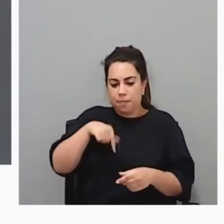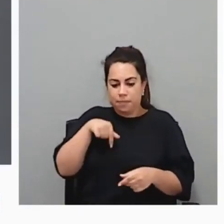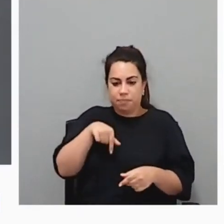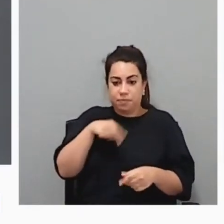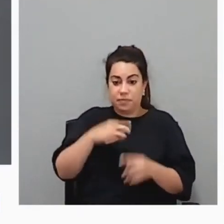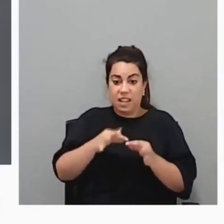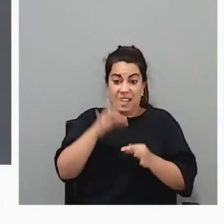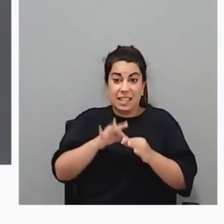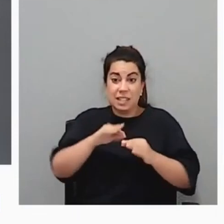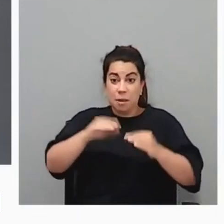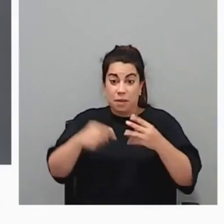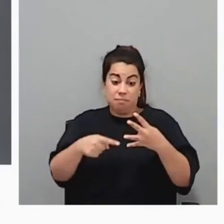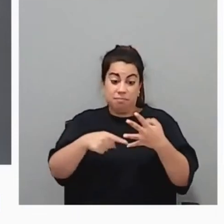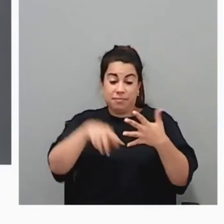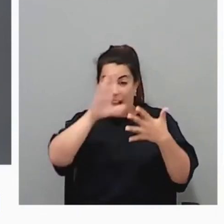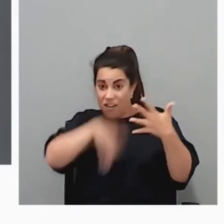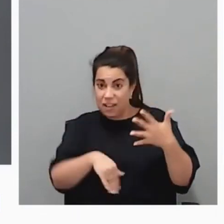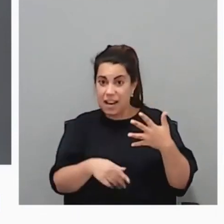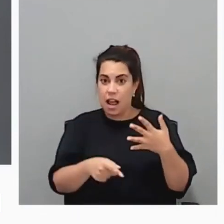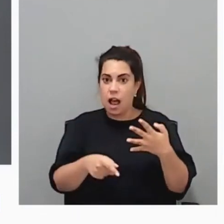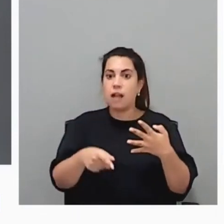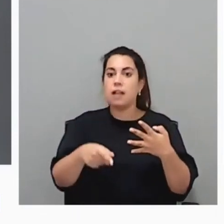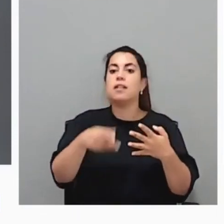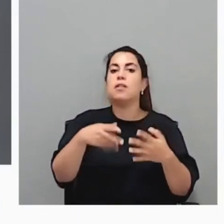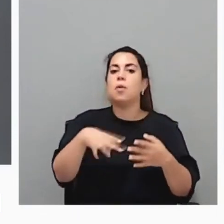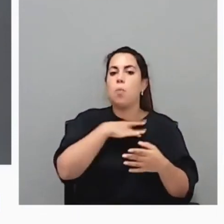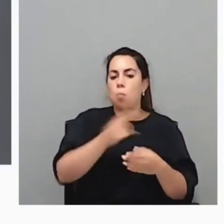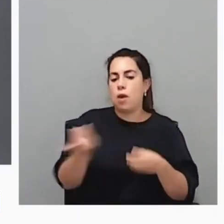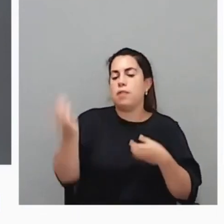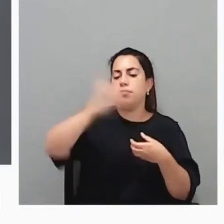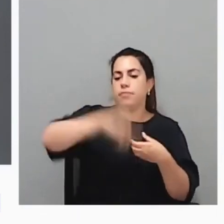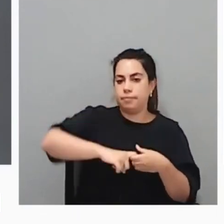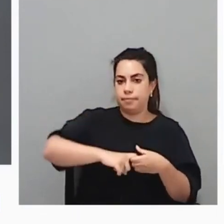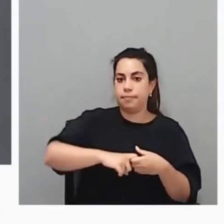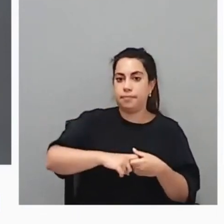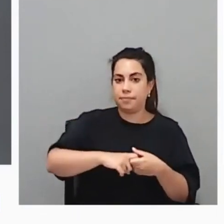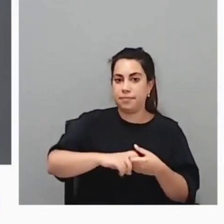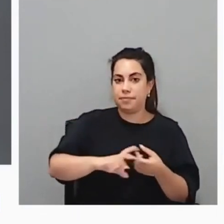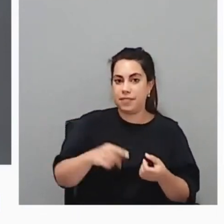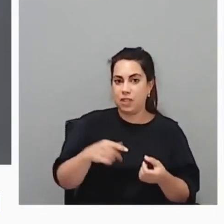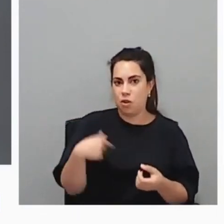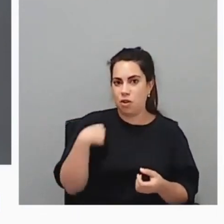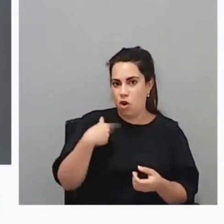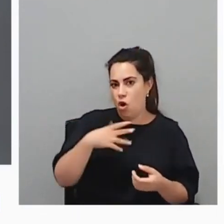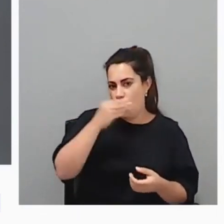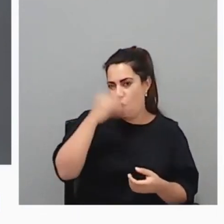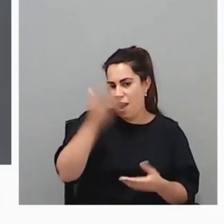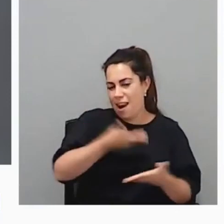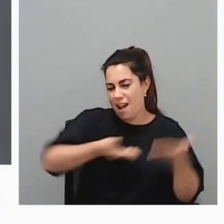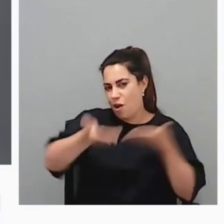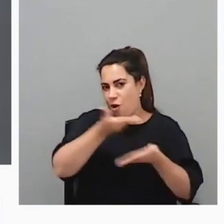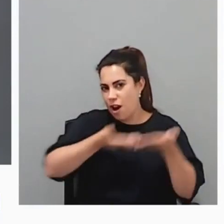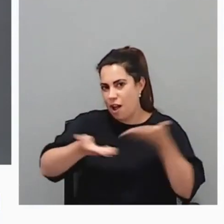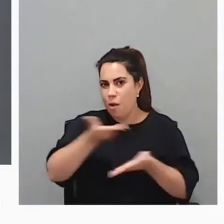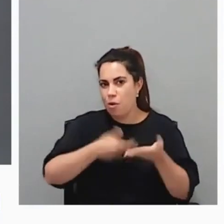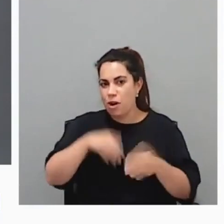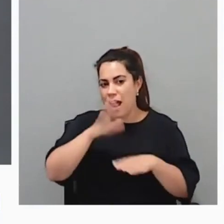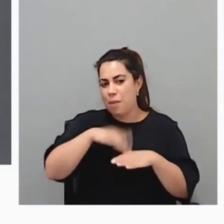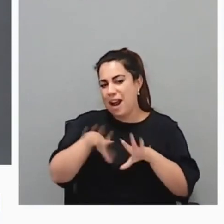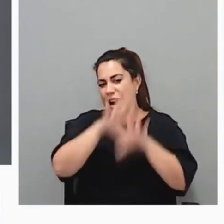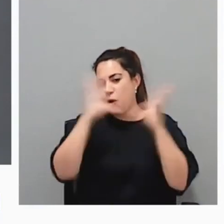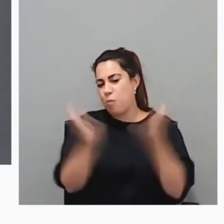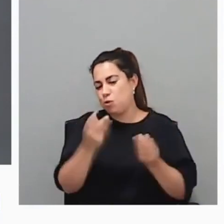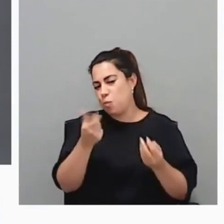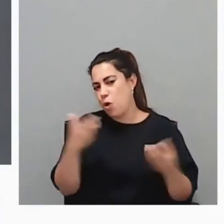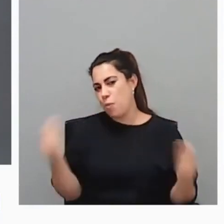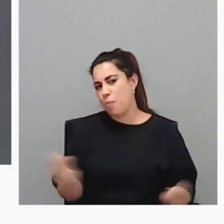proceso de inscripción para el programa Escuelas Visuales y me encantará colaborar con ellos para que creemos ese mundo un poquito mejor,